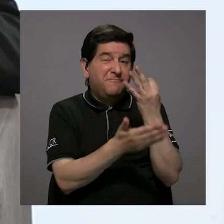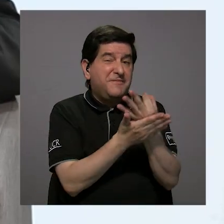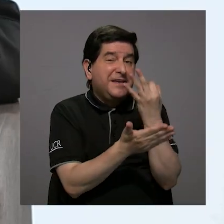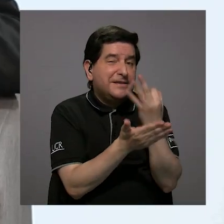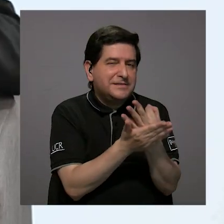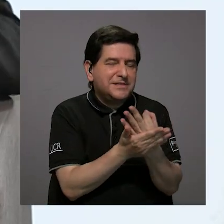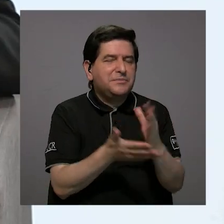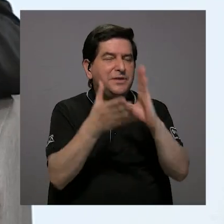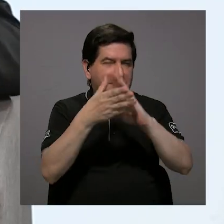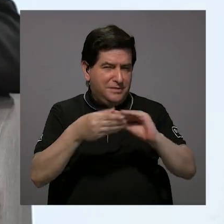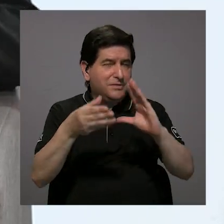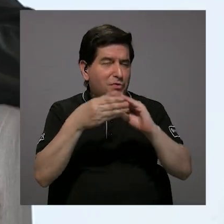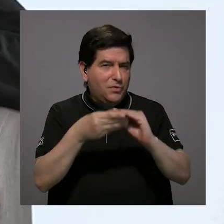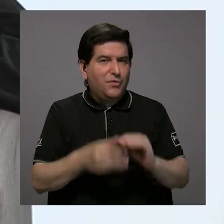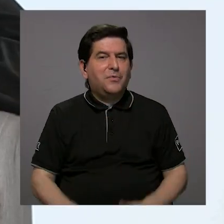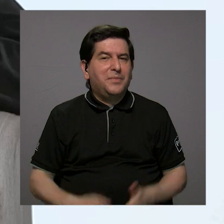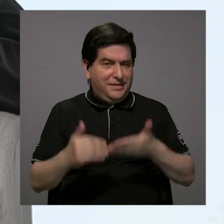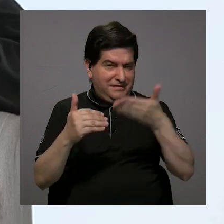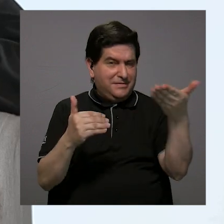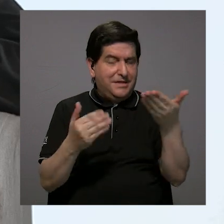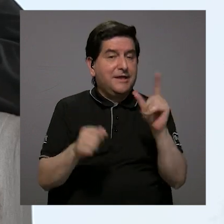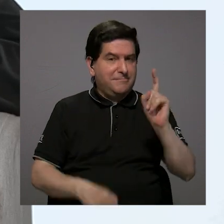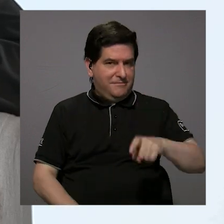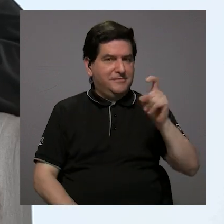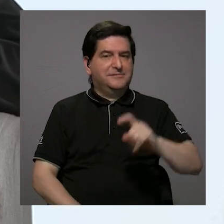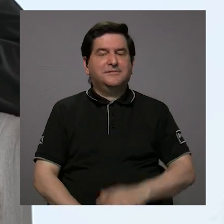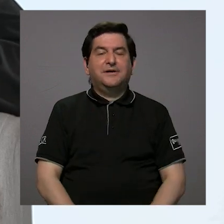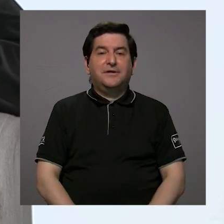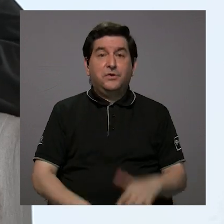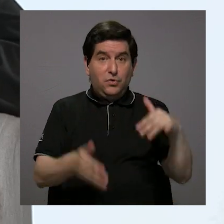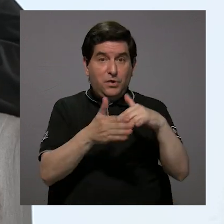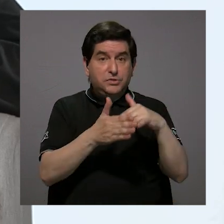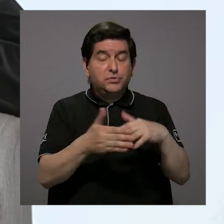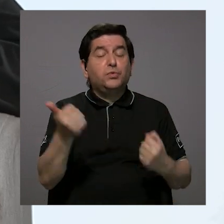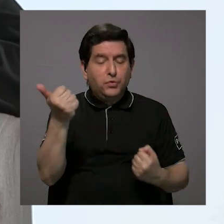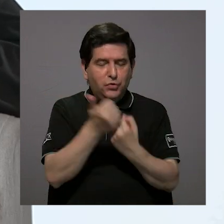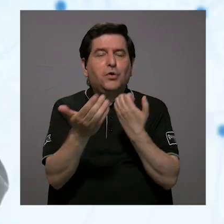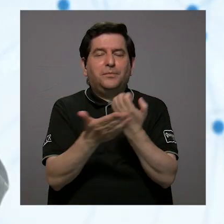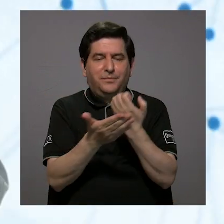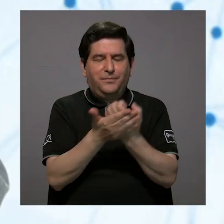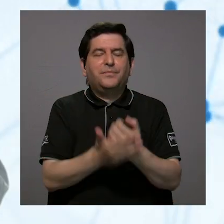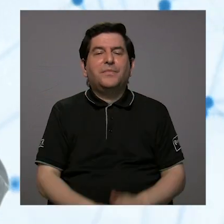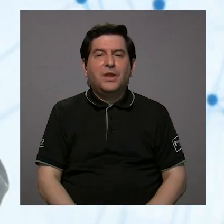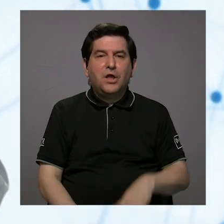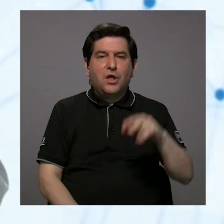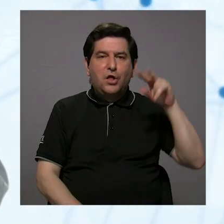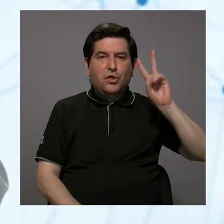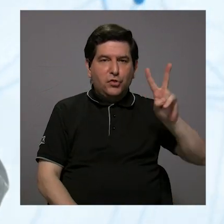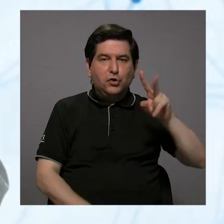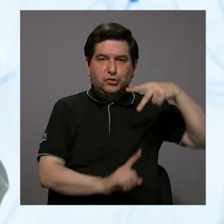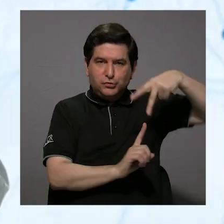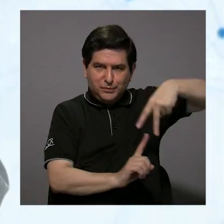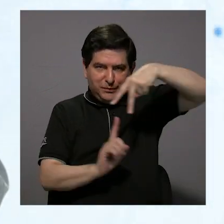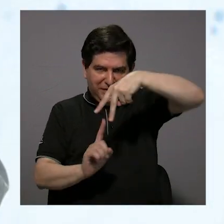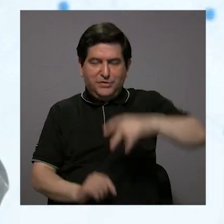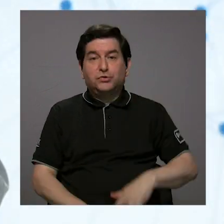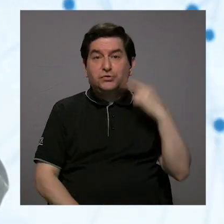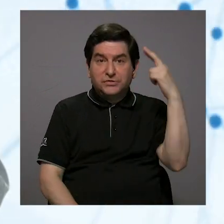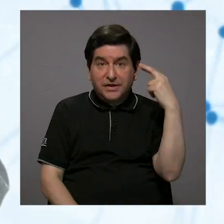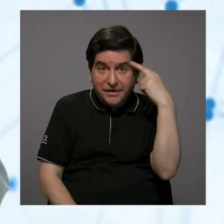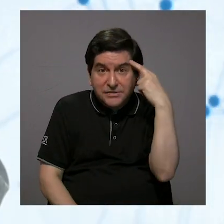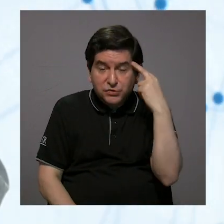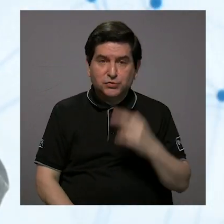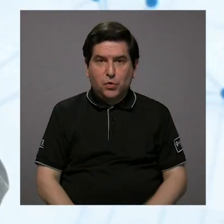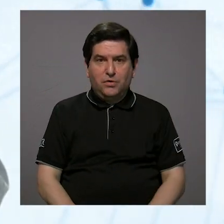del financiamiento, a ver si nos comenta todos estos elementos esenciales. Sí, claro. Este estudio estuvo patrocinado por Dos Pinos y por